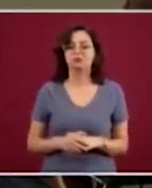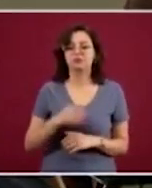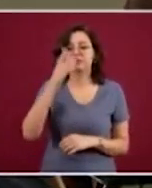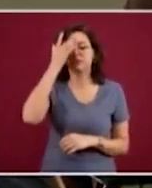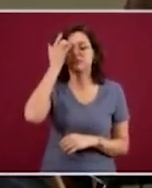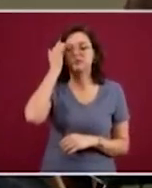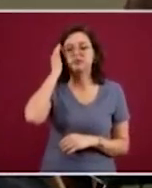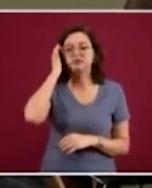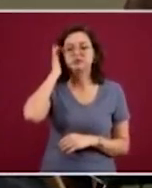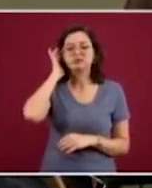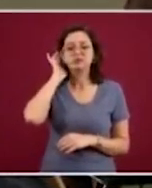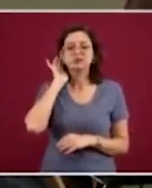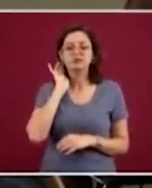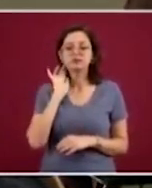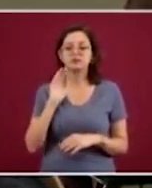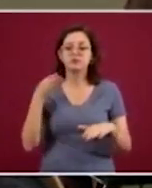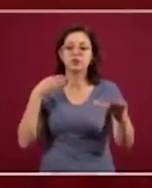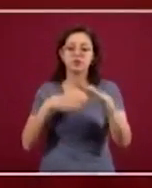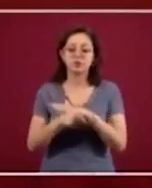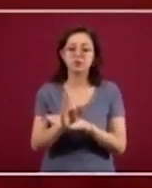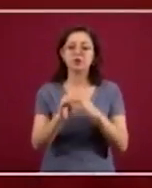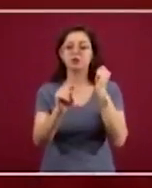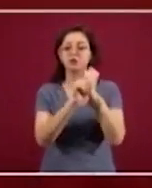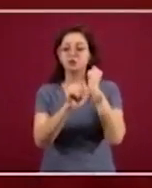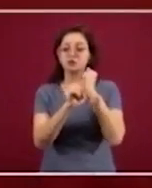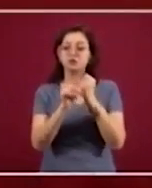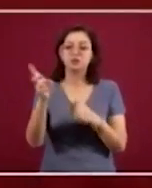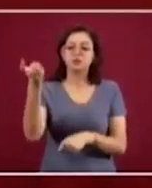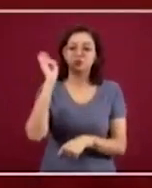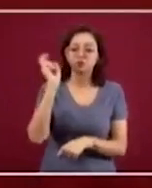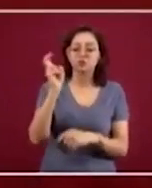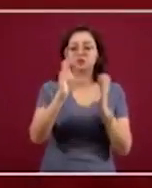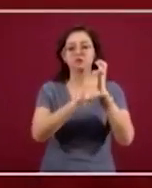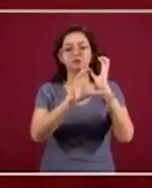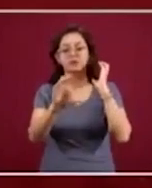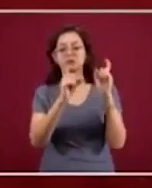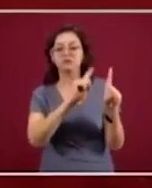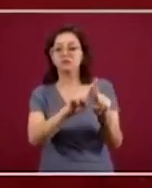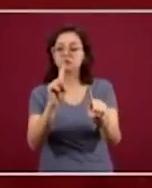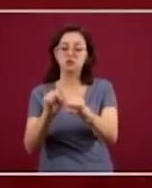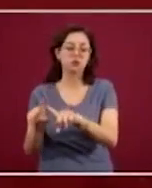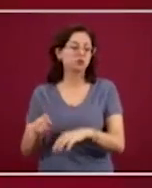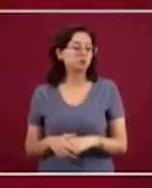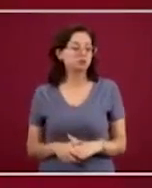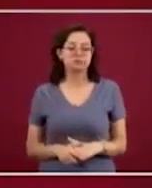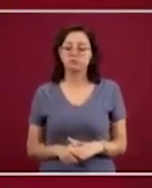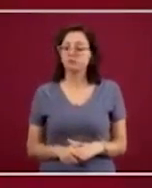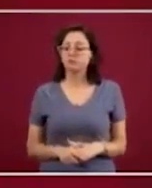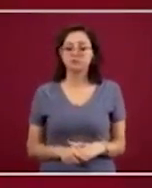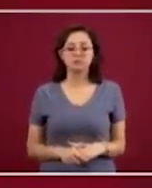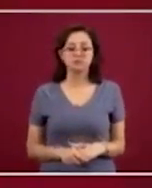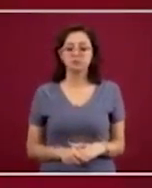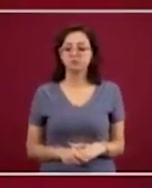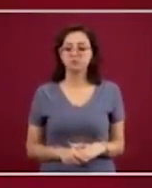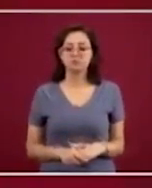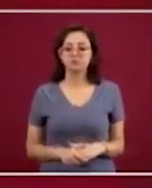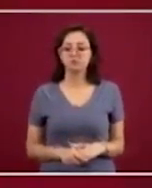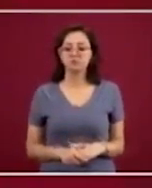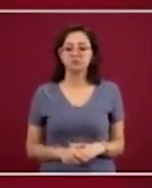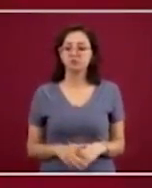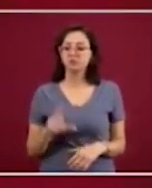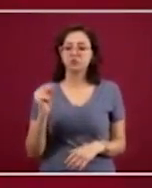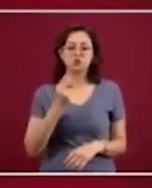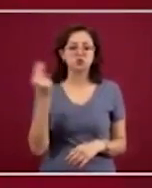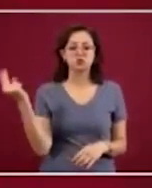metro y también el transporte otro transporte público los microbuses los camiones no justamente no hay la necesidad